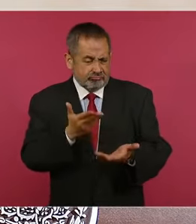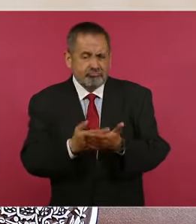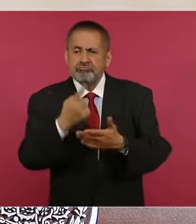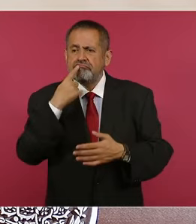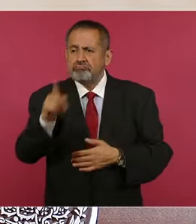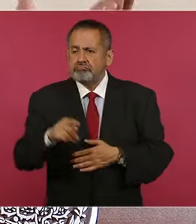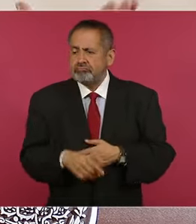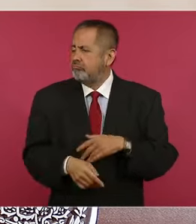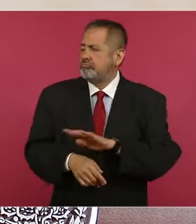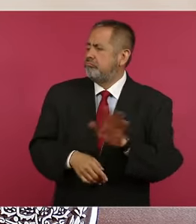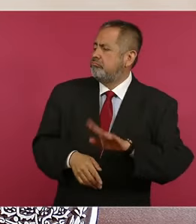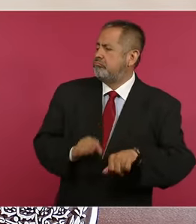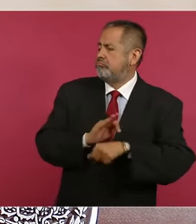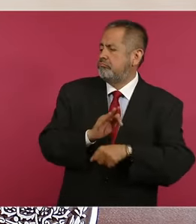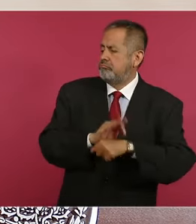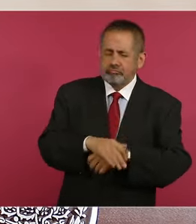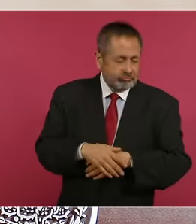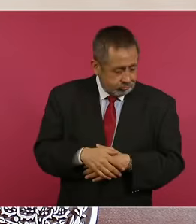Más claro,